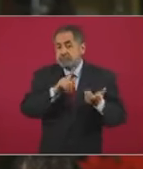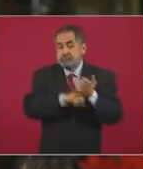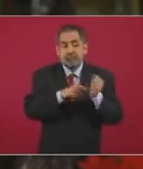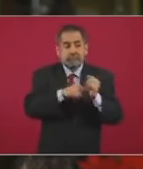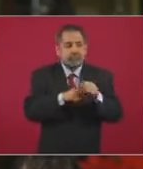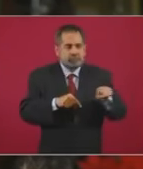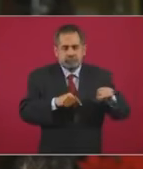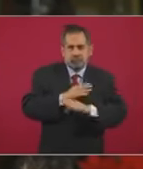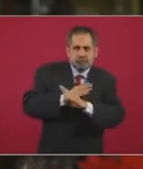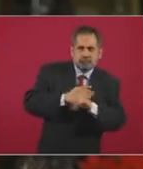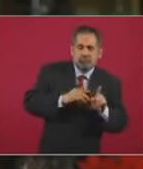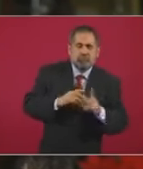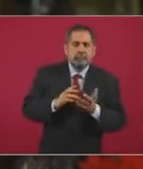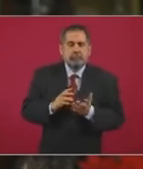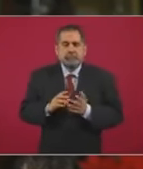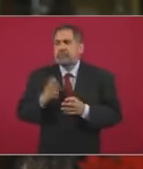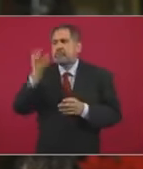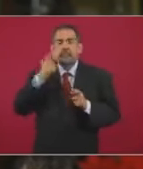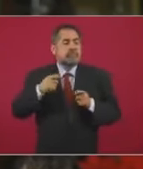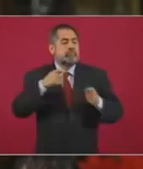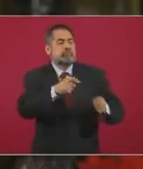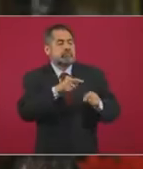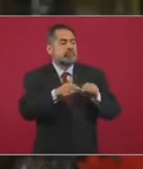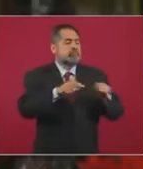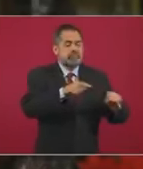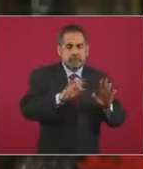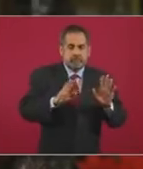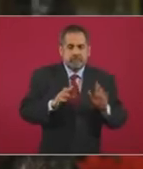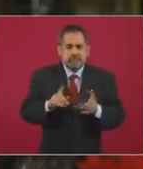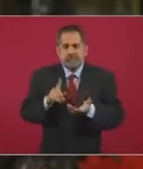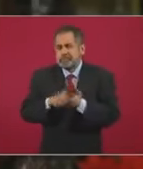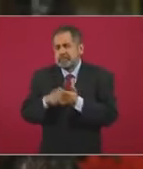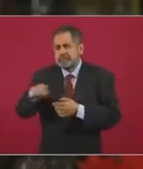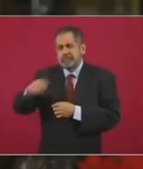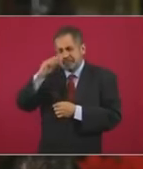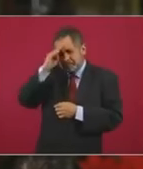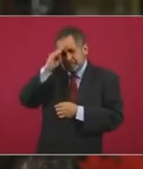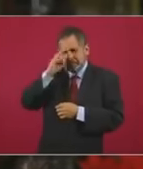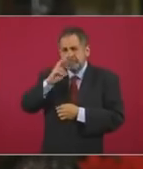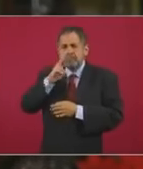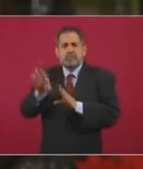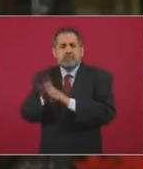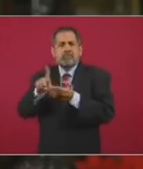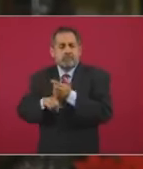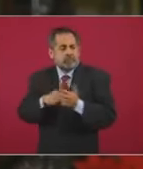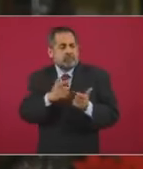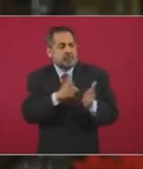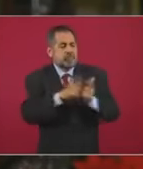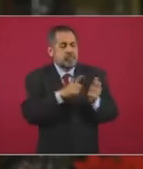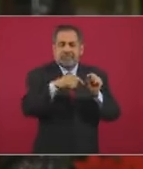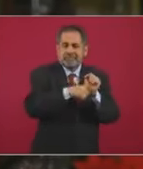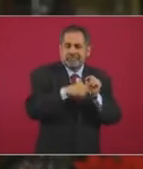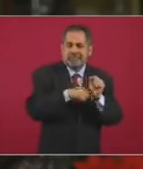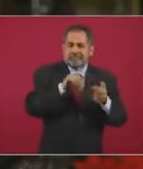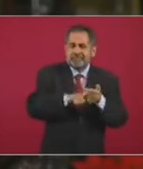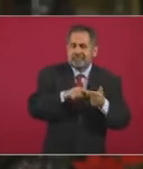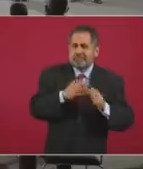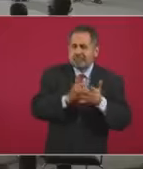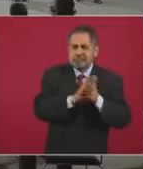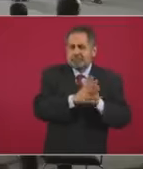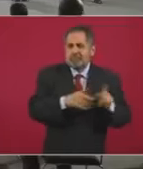había atentados, se lo adjudicaba uno u otro grupo. ¿Qué tiene usted de reporte sobre los grupos guerrilleros en nuestro país, presidente?